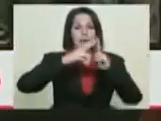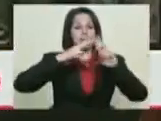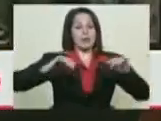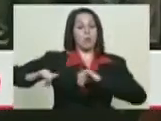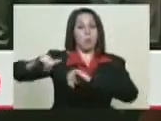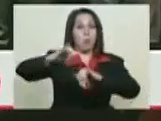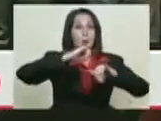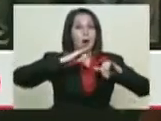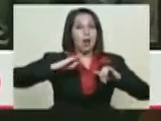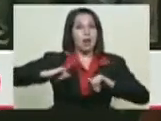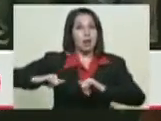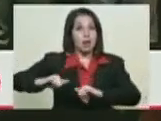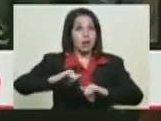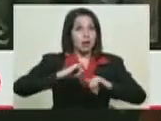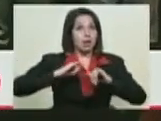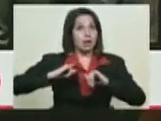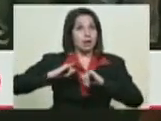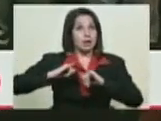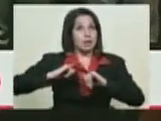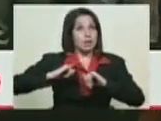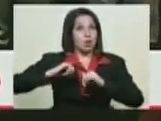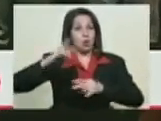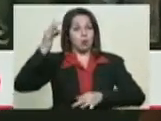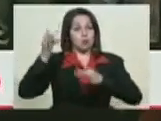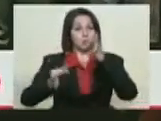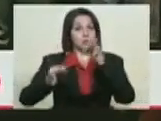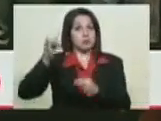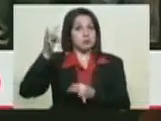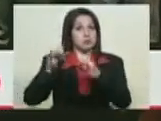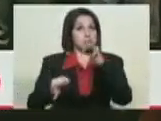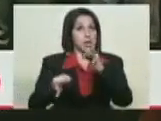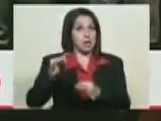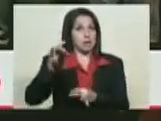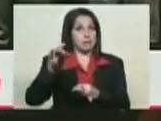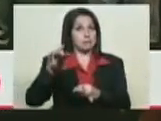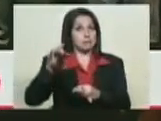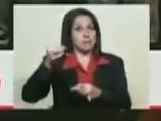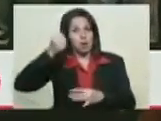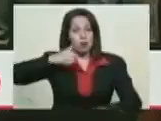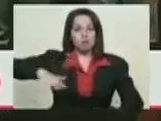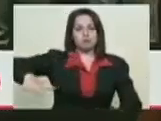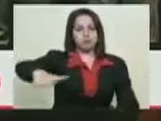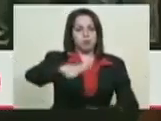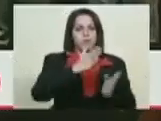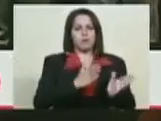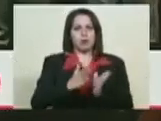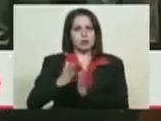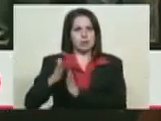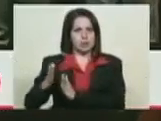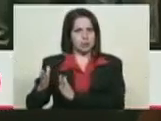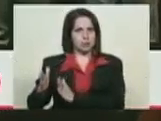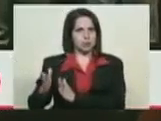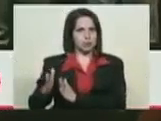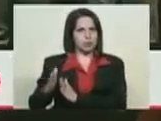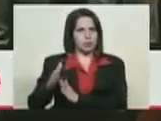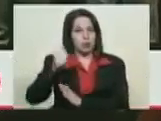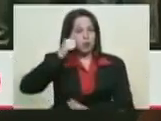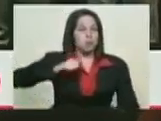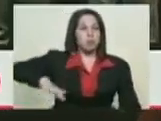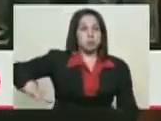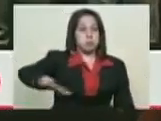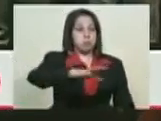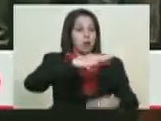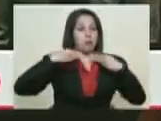igualdad, la paz con justicia, la paz con pueblo organizado. La paz con